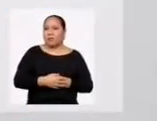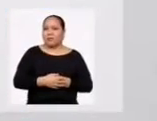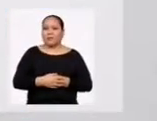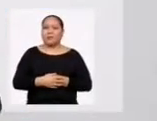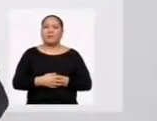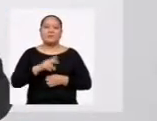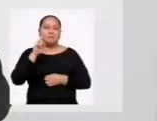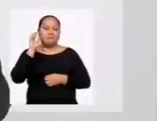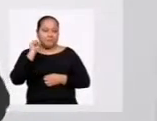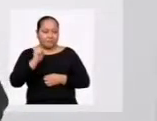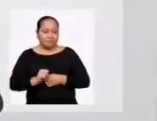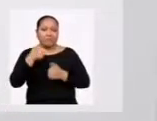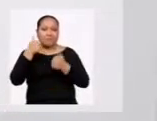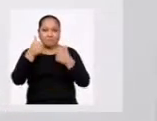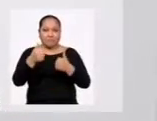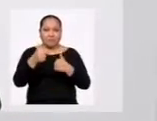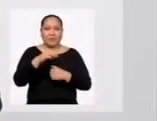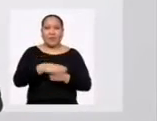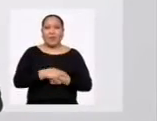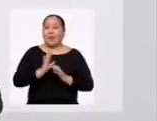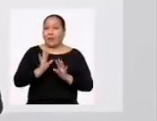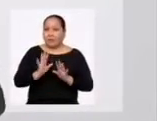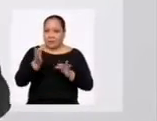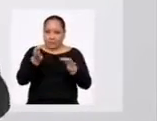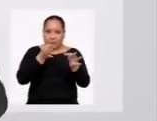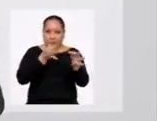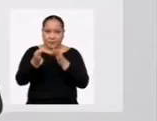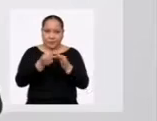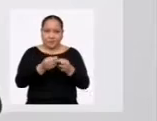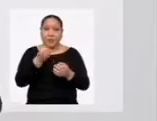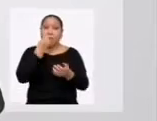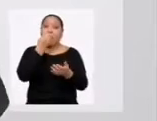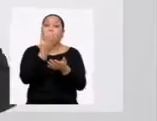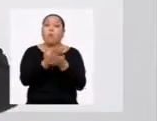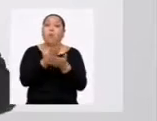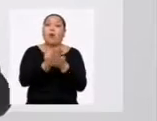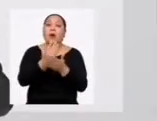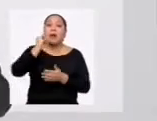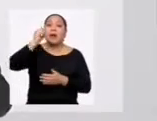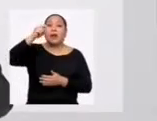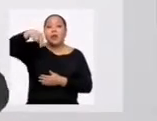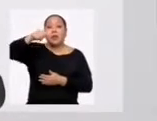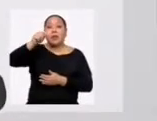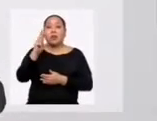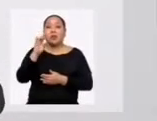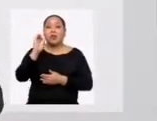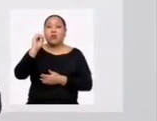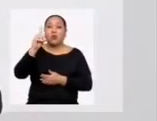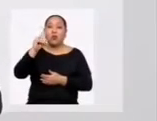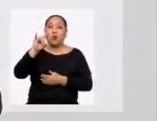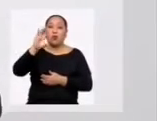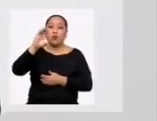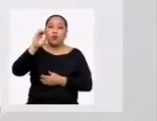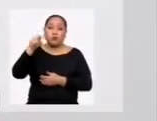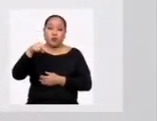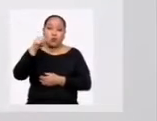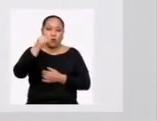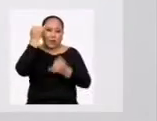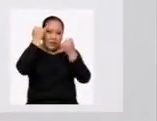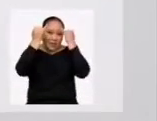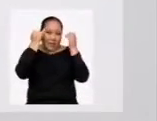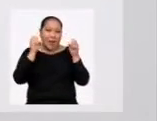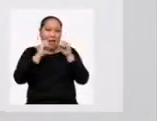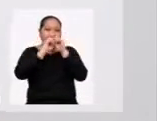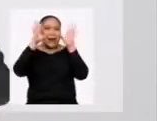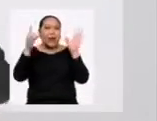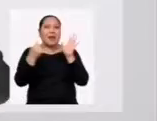Muy útil entender esto. A ver, una buena introducción tiene una idea marco o de contexto, una que